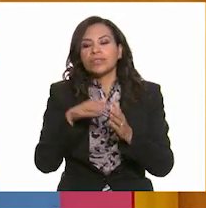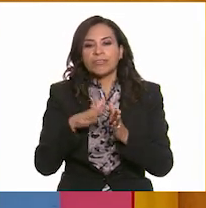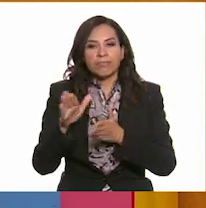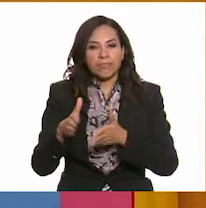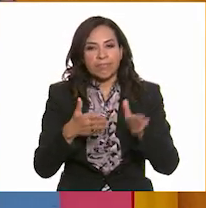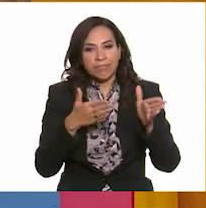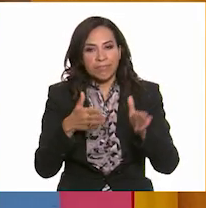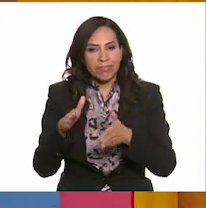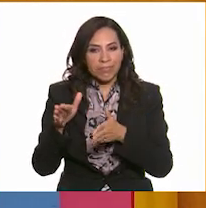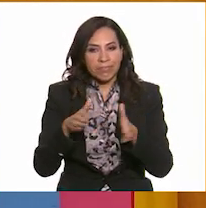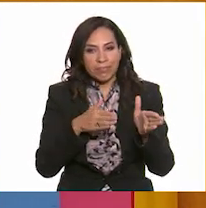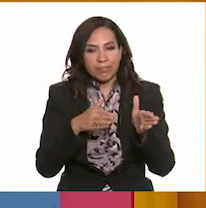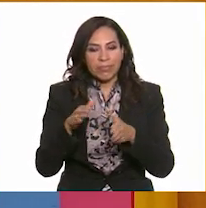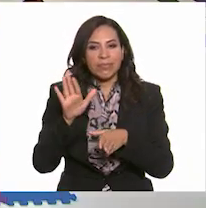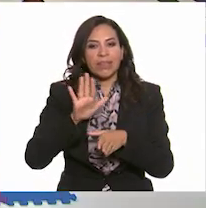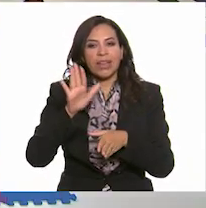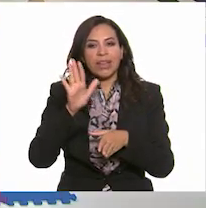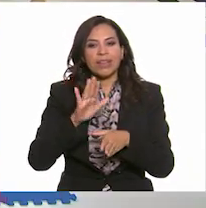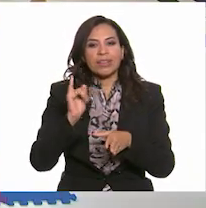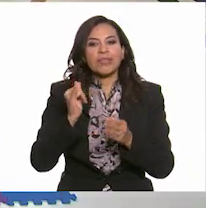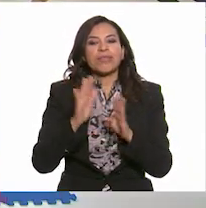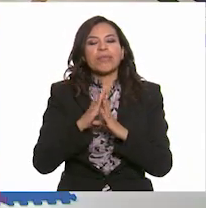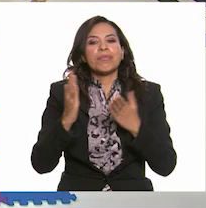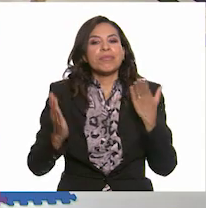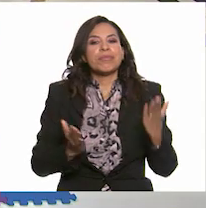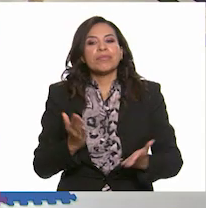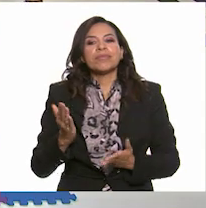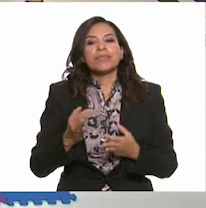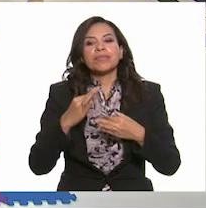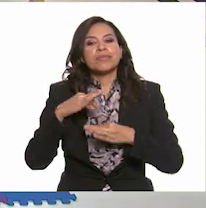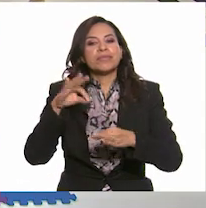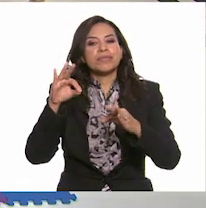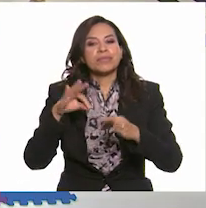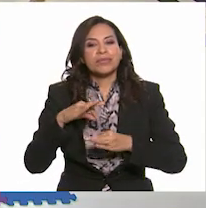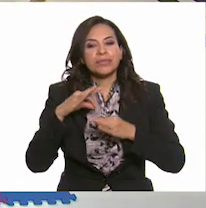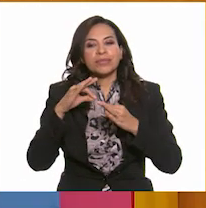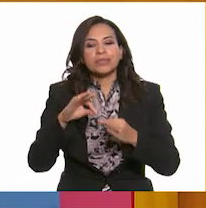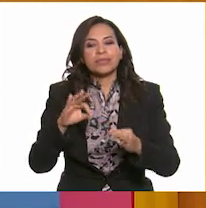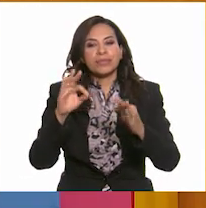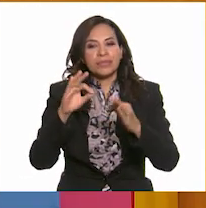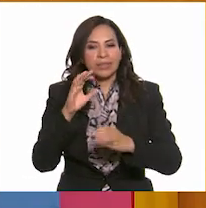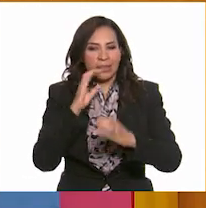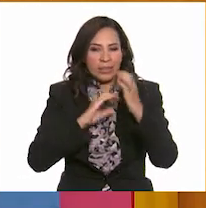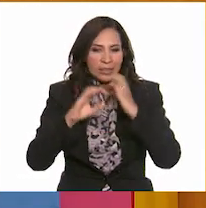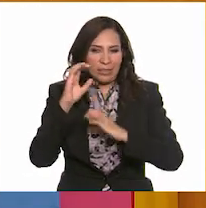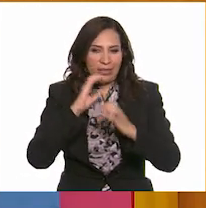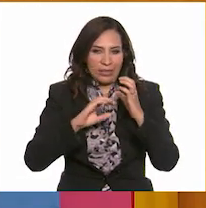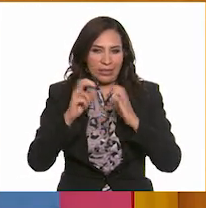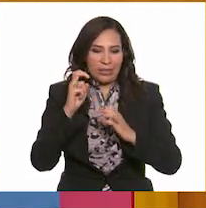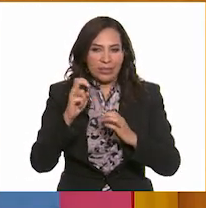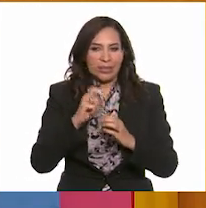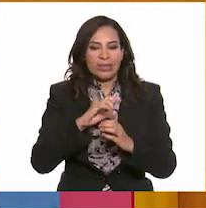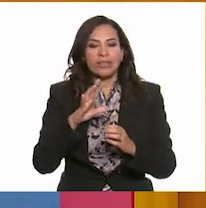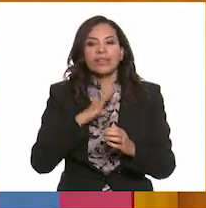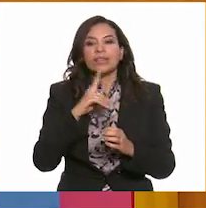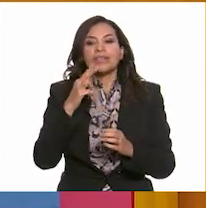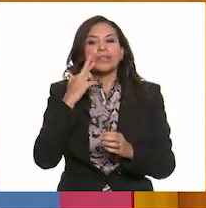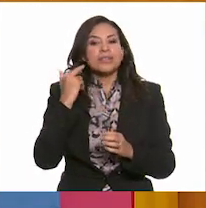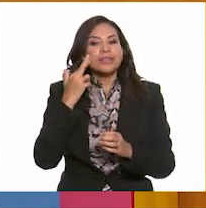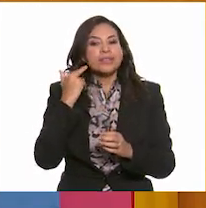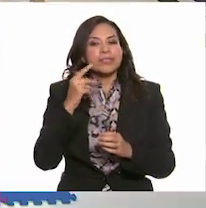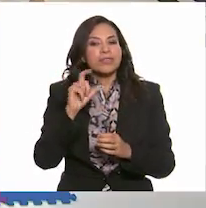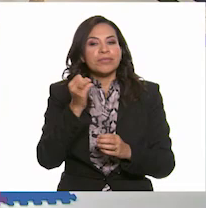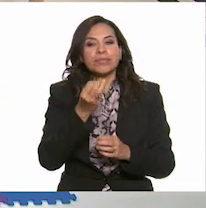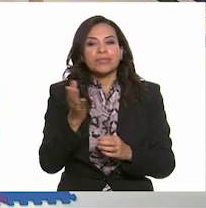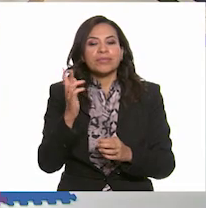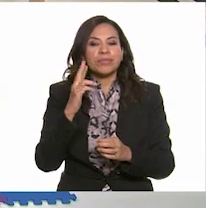balancean como si fuese un vals. Arriba y abajo por los callejones hay una ratita con